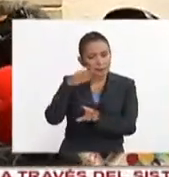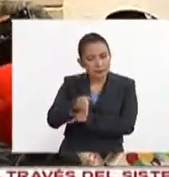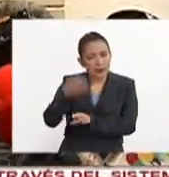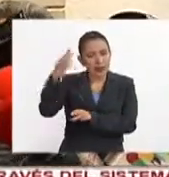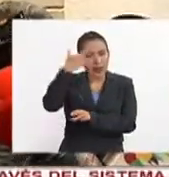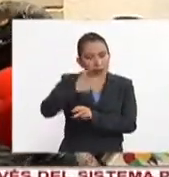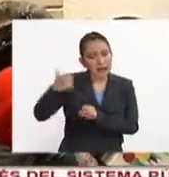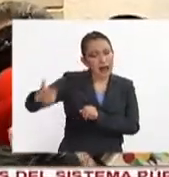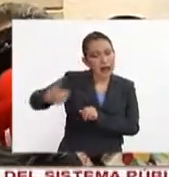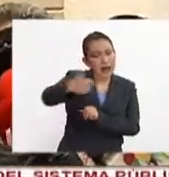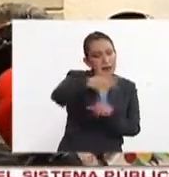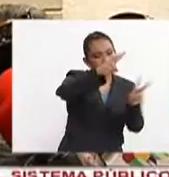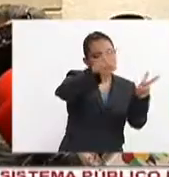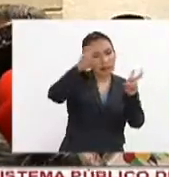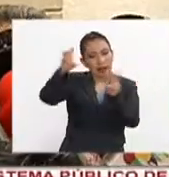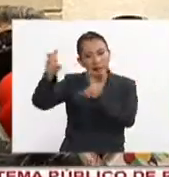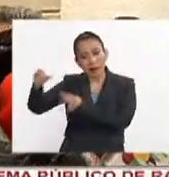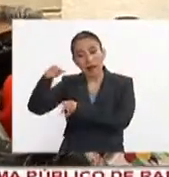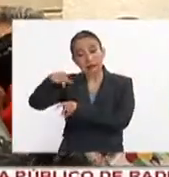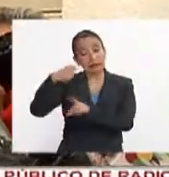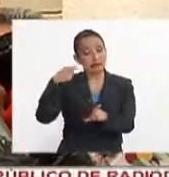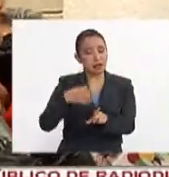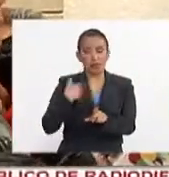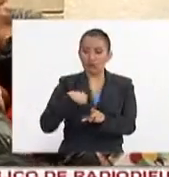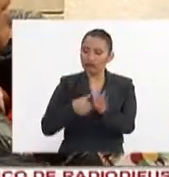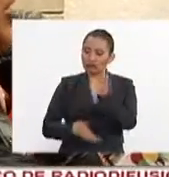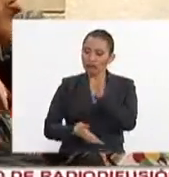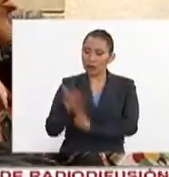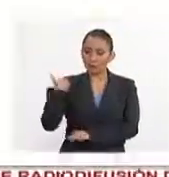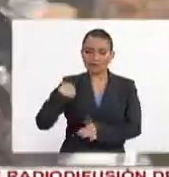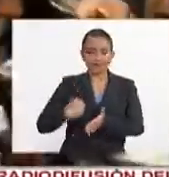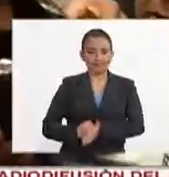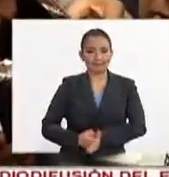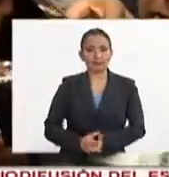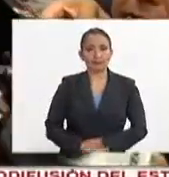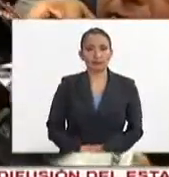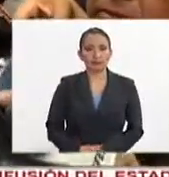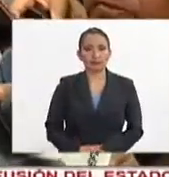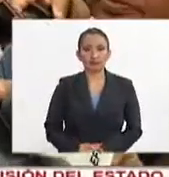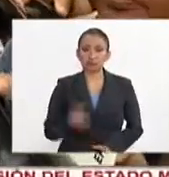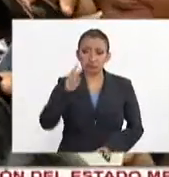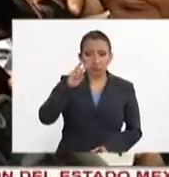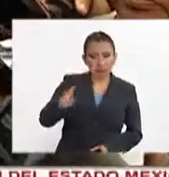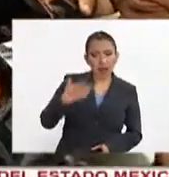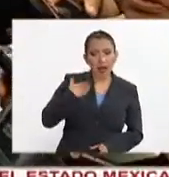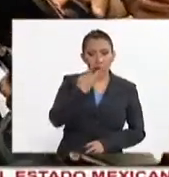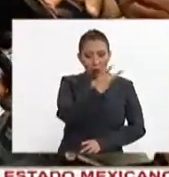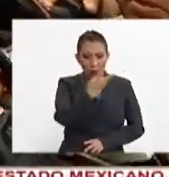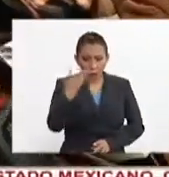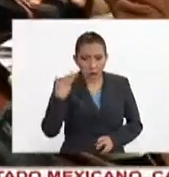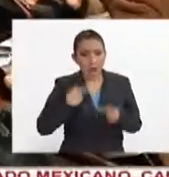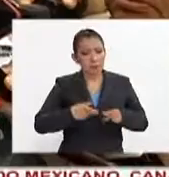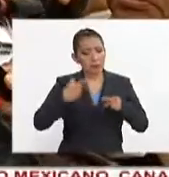revisar cada uno de estos temas y en este sentido nos vamos satisfechos. En el sentido de que estuvieron los cuatro